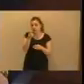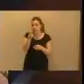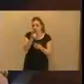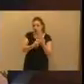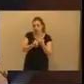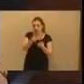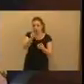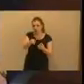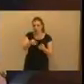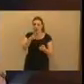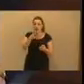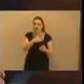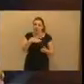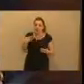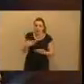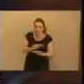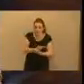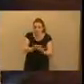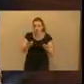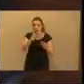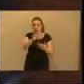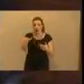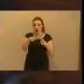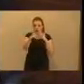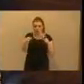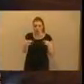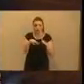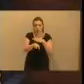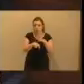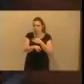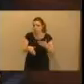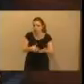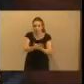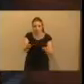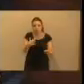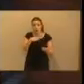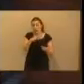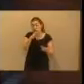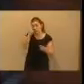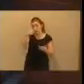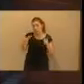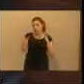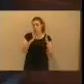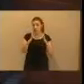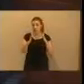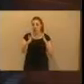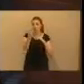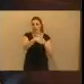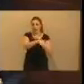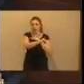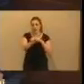conseguir poner a disposición de los asturianos el mayor número de recursos disponibles en un momento, como sabe, donde estos son muy